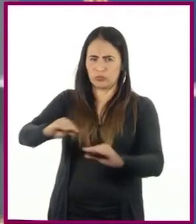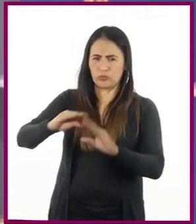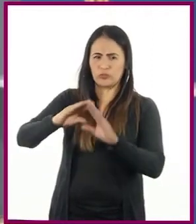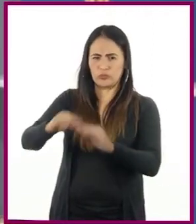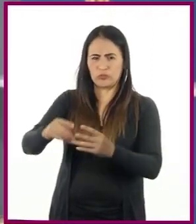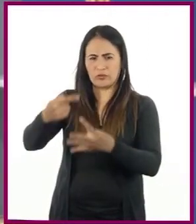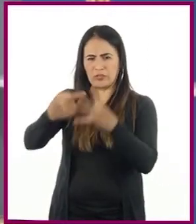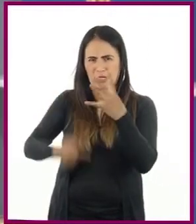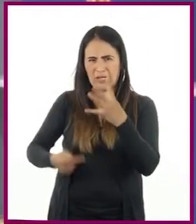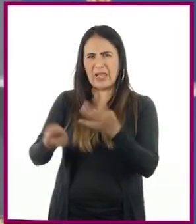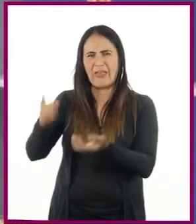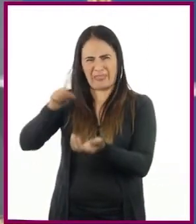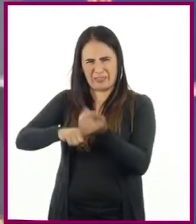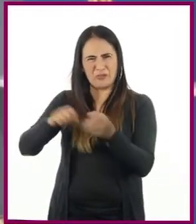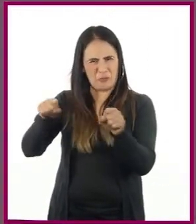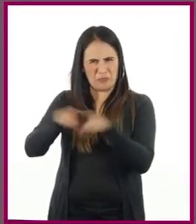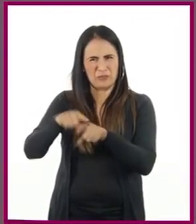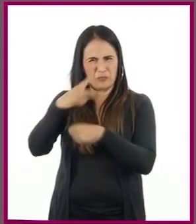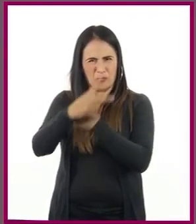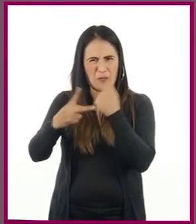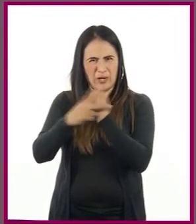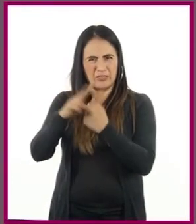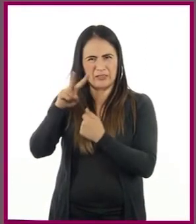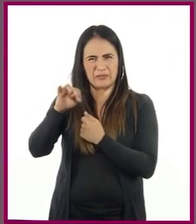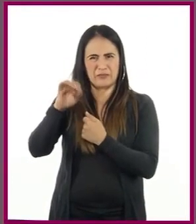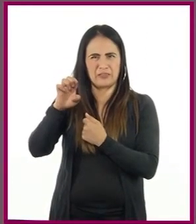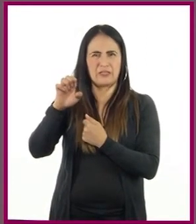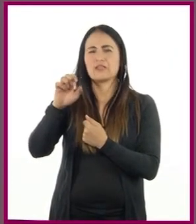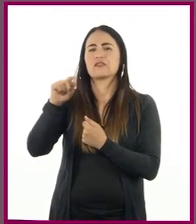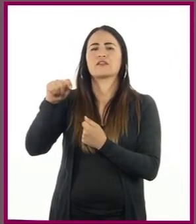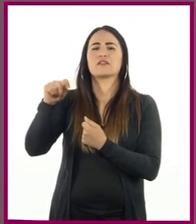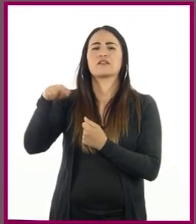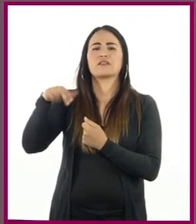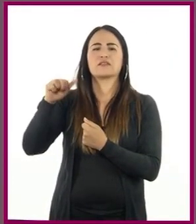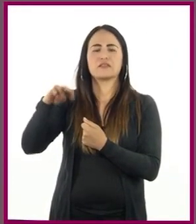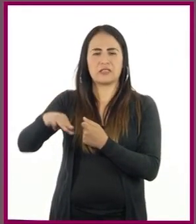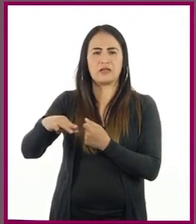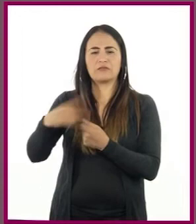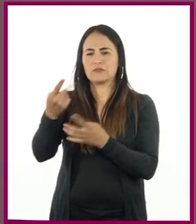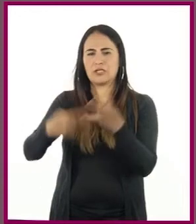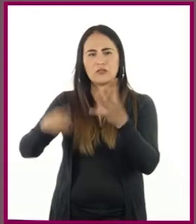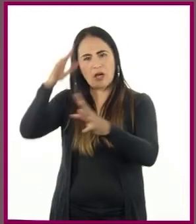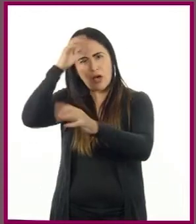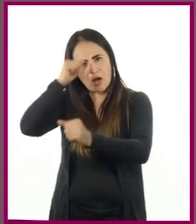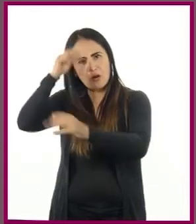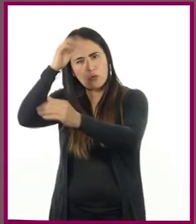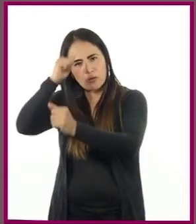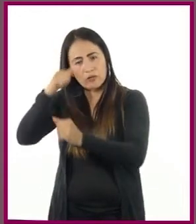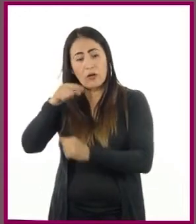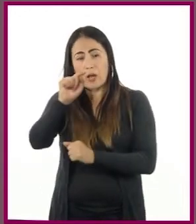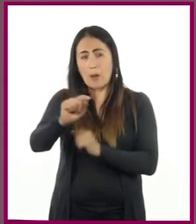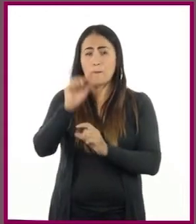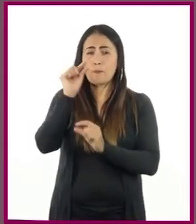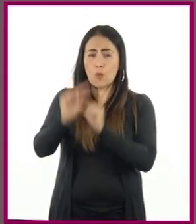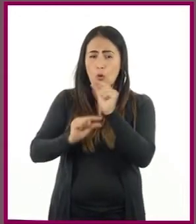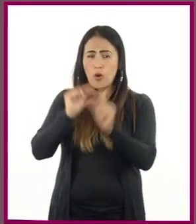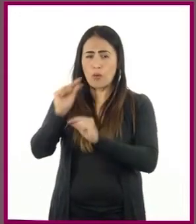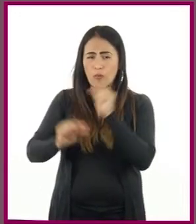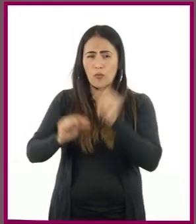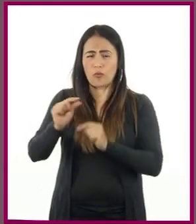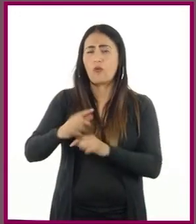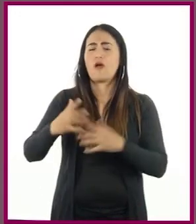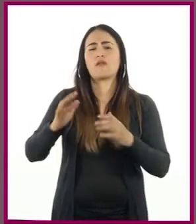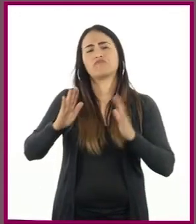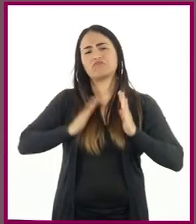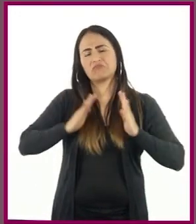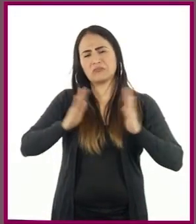al Vietcong y sus aliados. Nixon comenzó de esta manera una retirada lenta y progresiva de las tropas